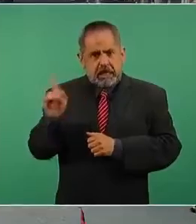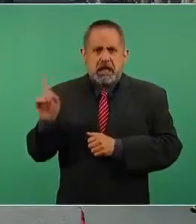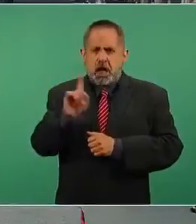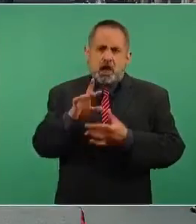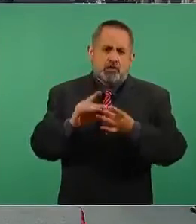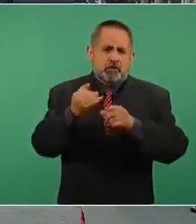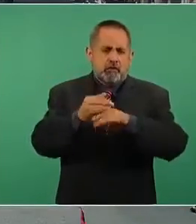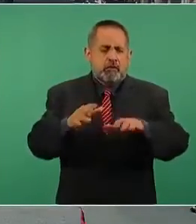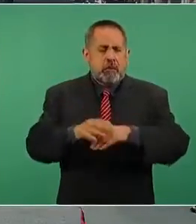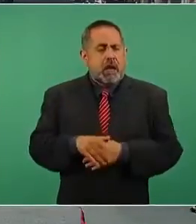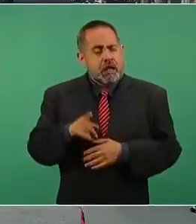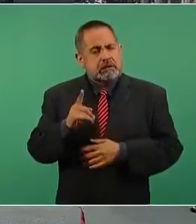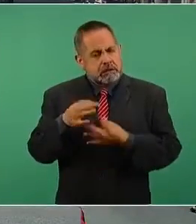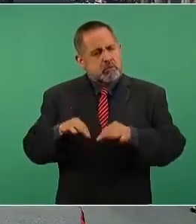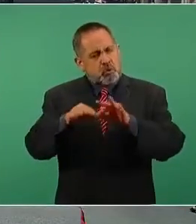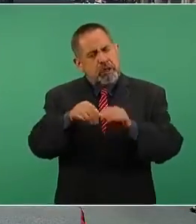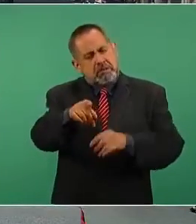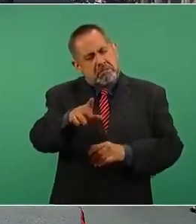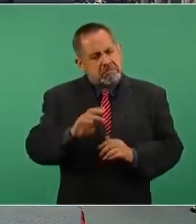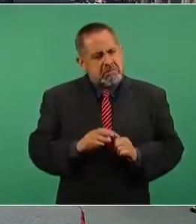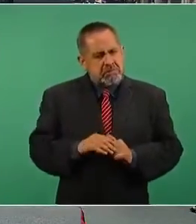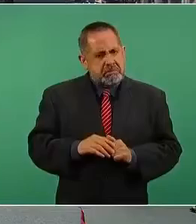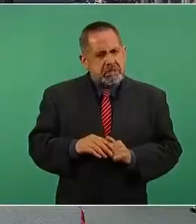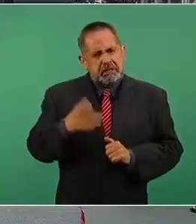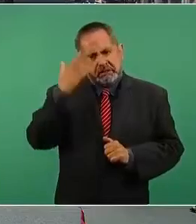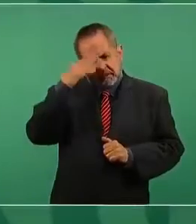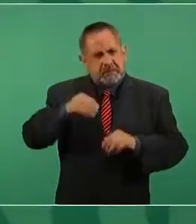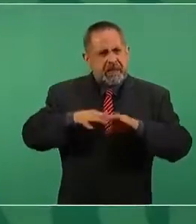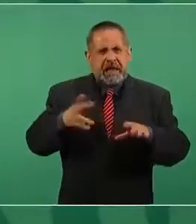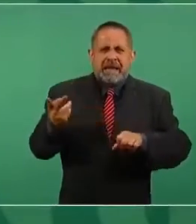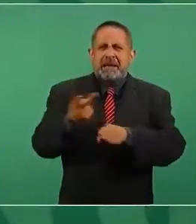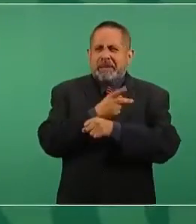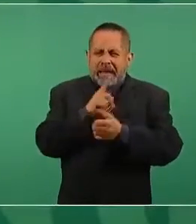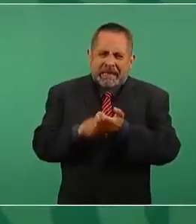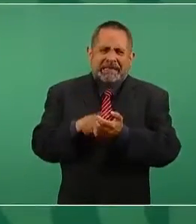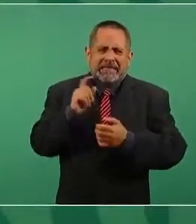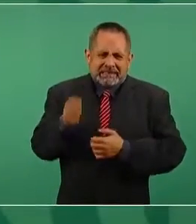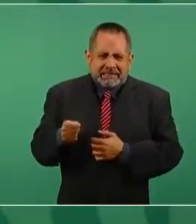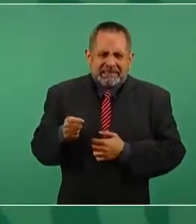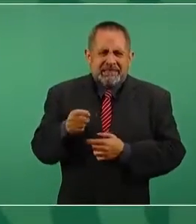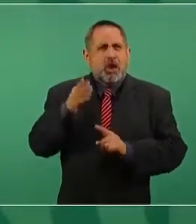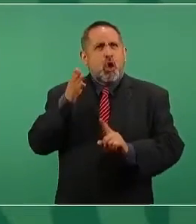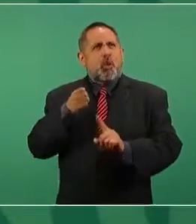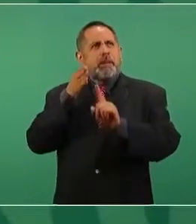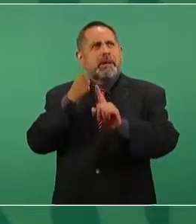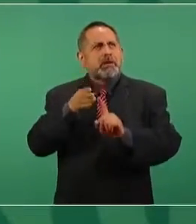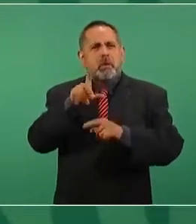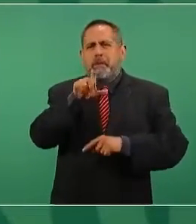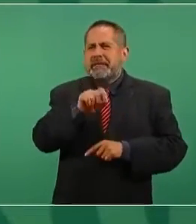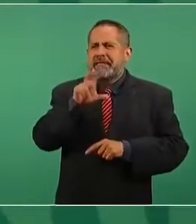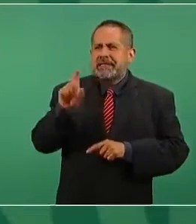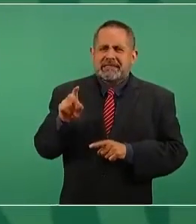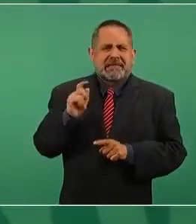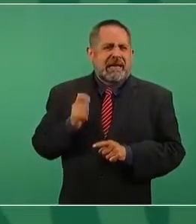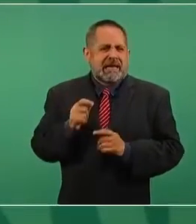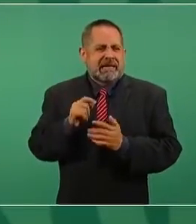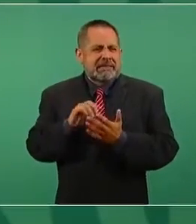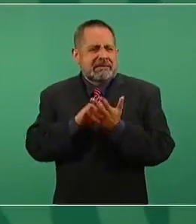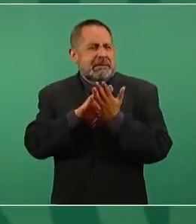informo. Además es importante que se sepa qué cosa es esta agenda